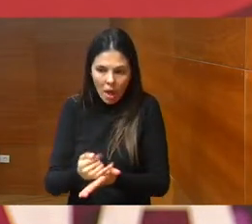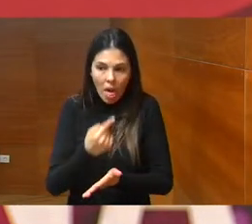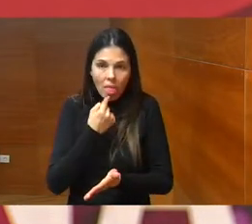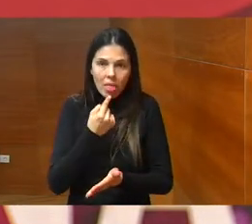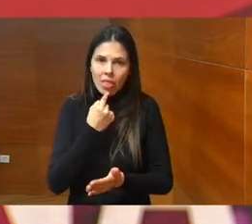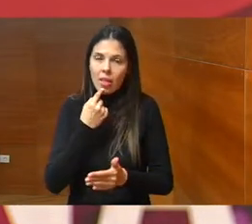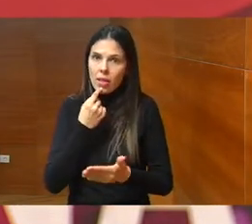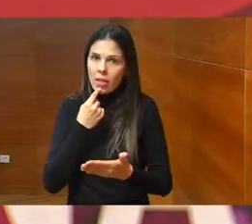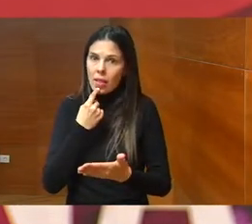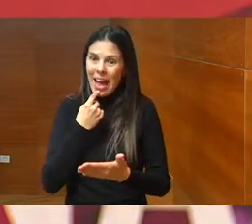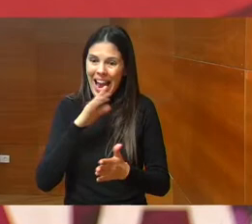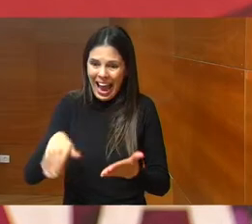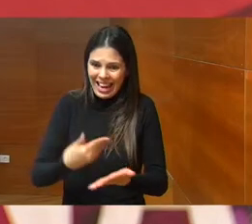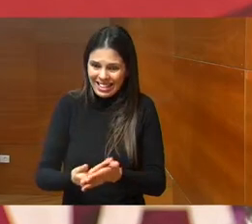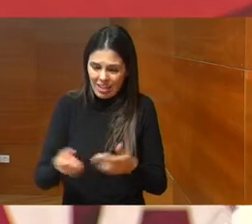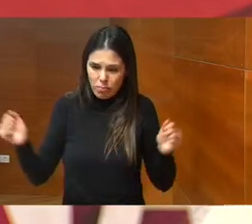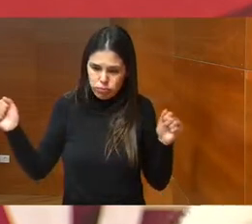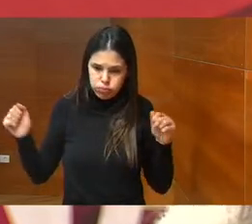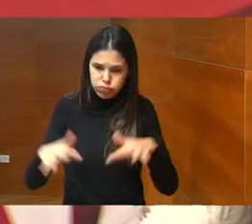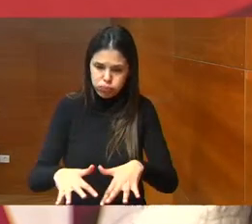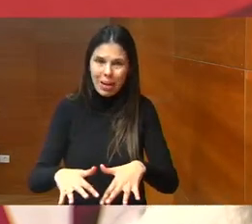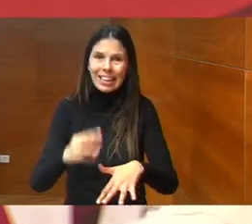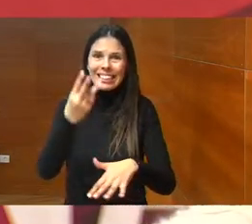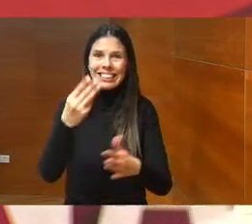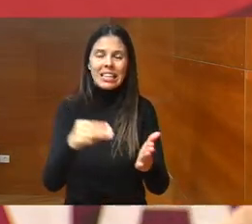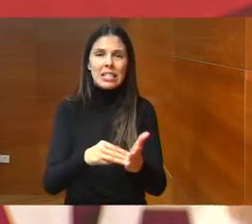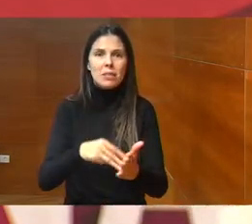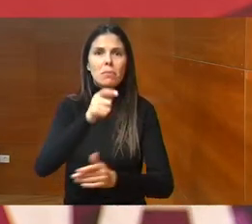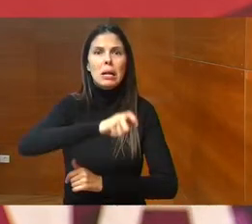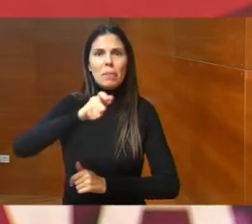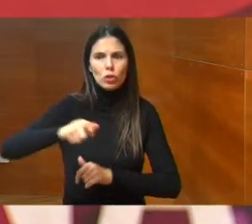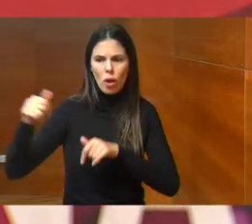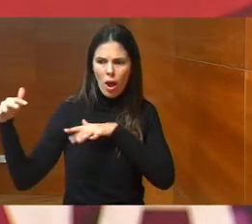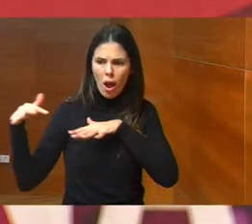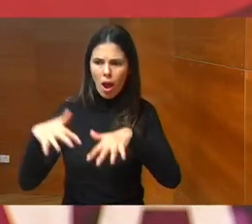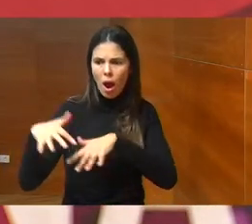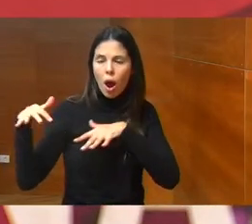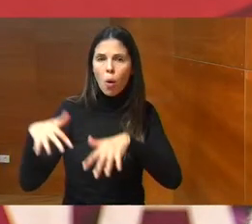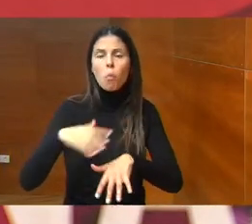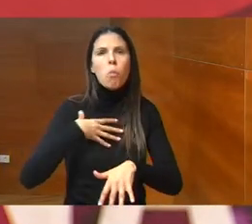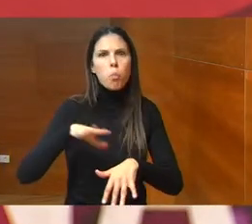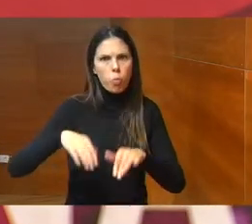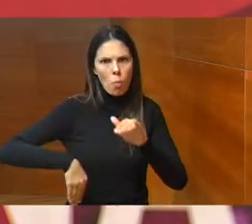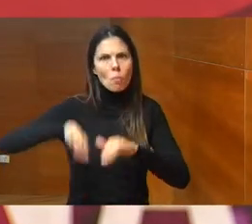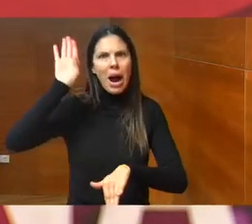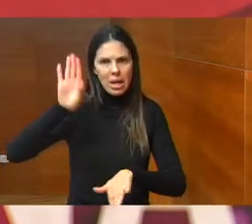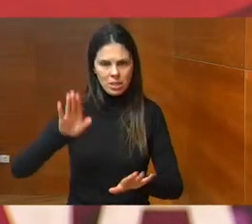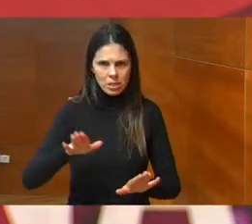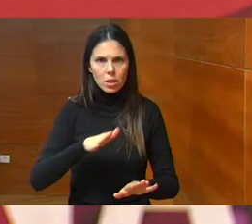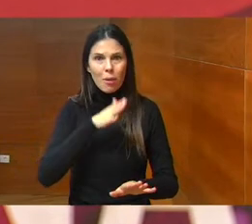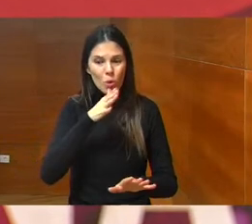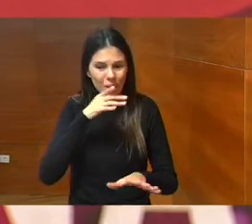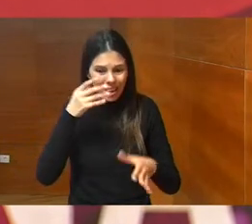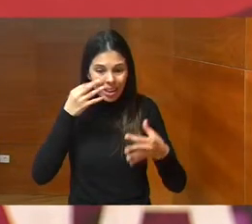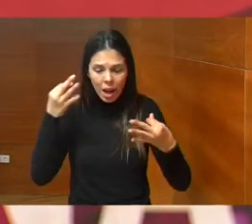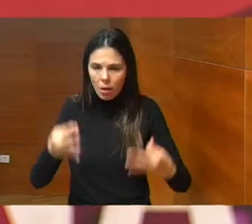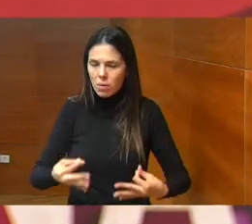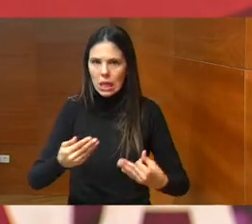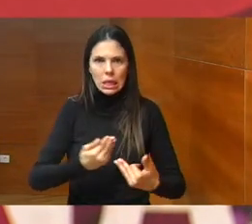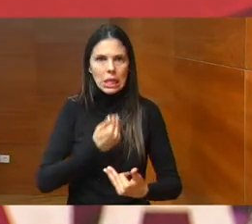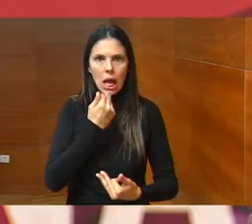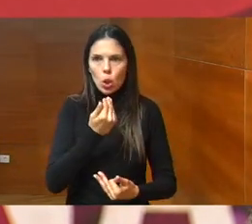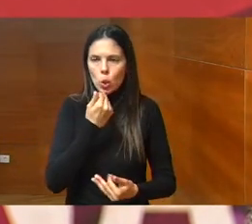llegaron a sentarse allí unas tres mil personas puede que fuera muchísima Smile porque fue un feto